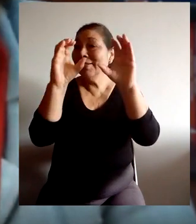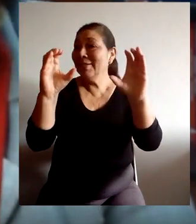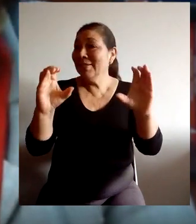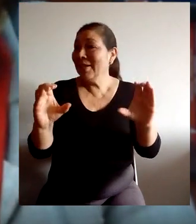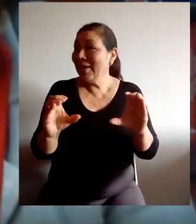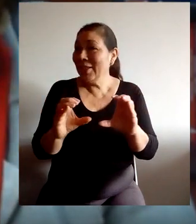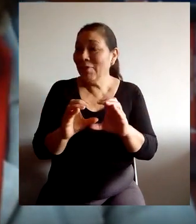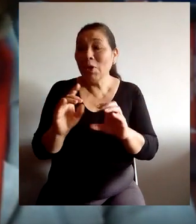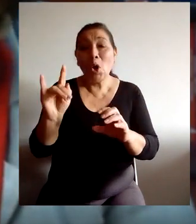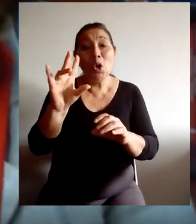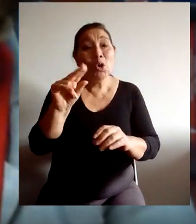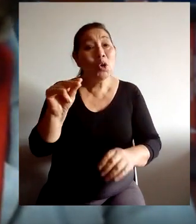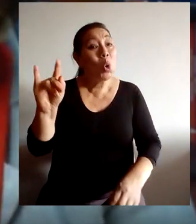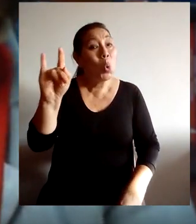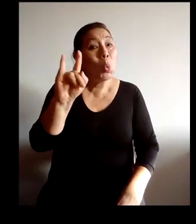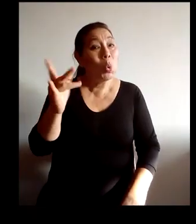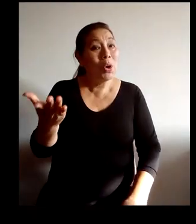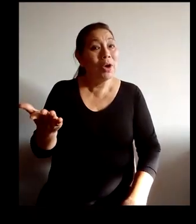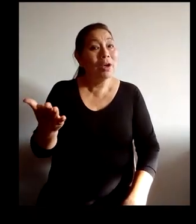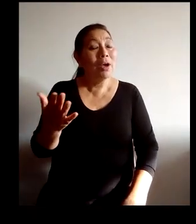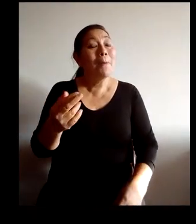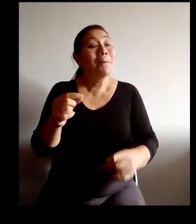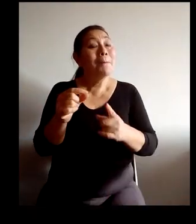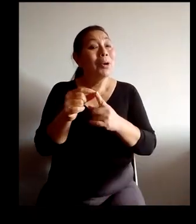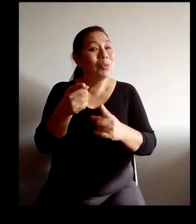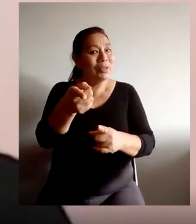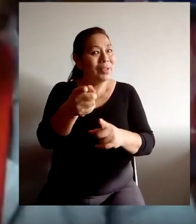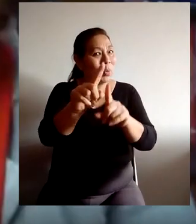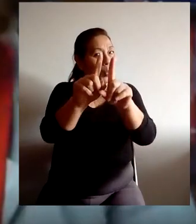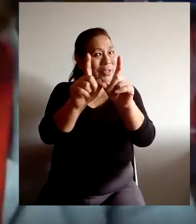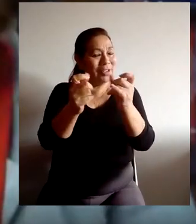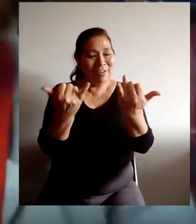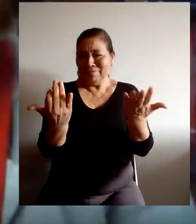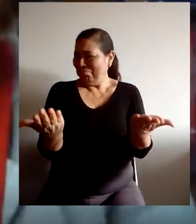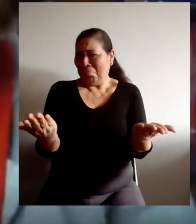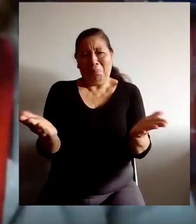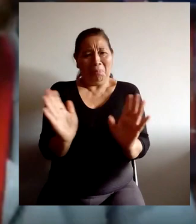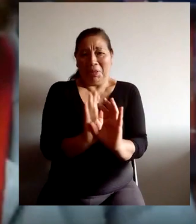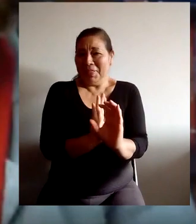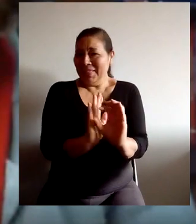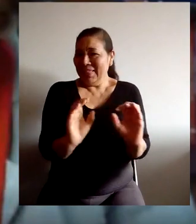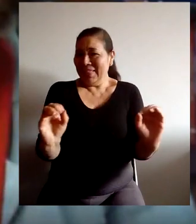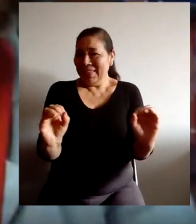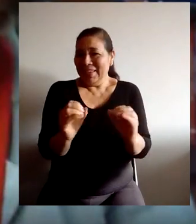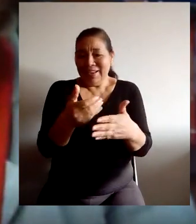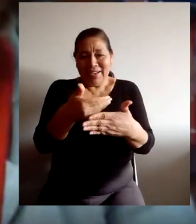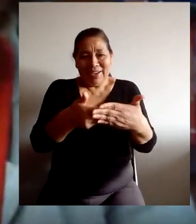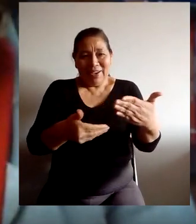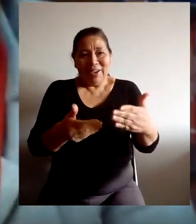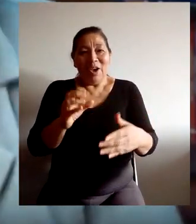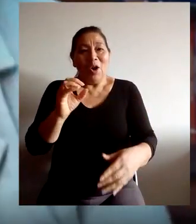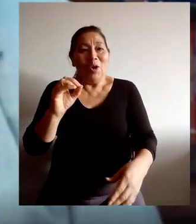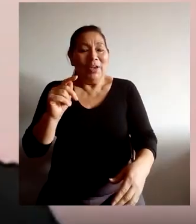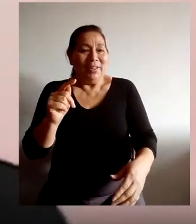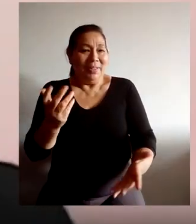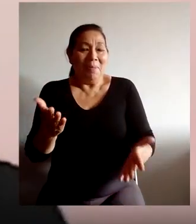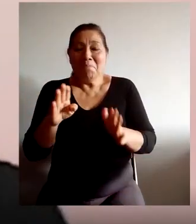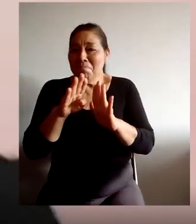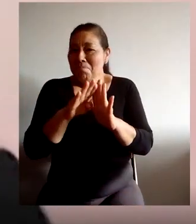tiene, que es la nomenclatura OIT 2000. Por lo tanto, si al analizar a un